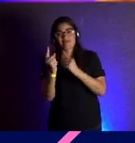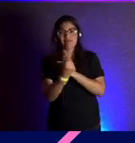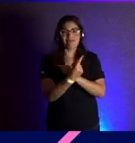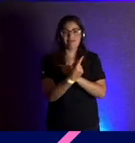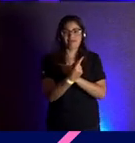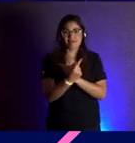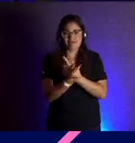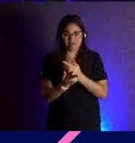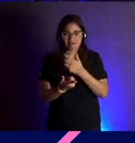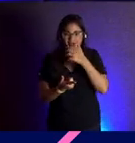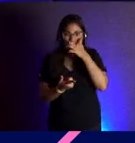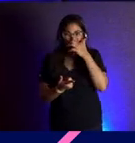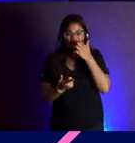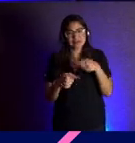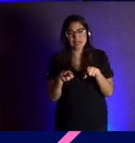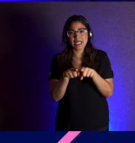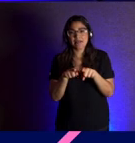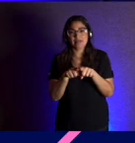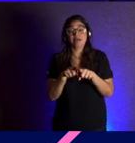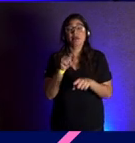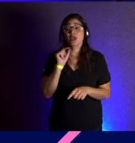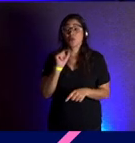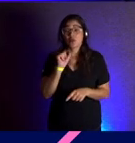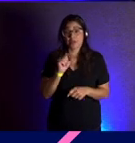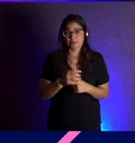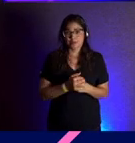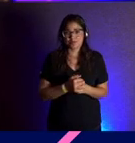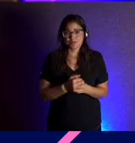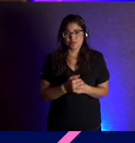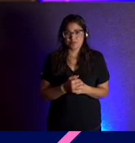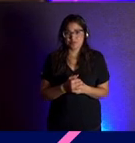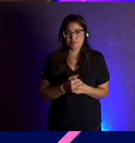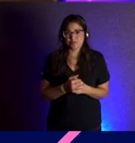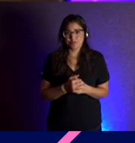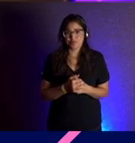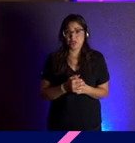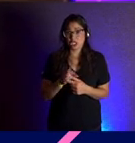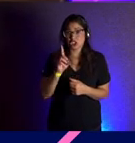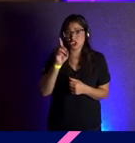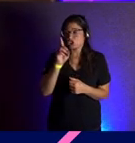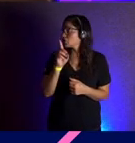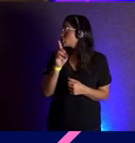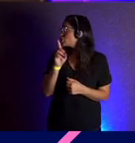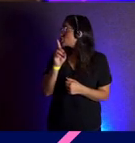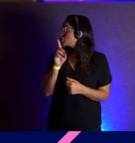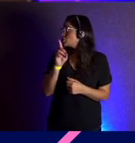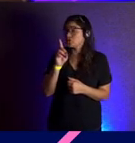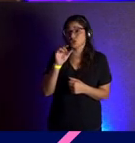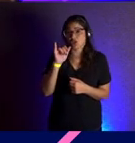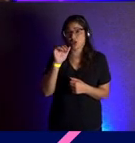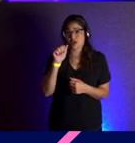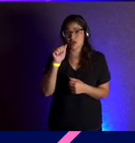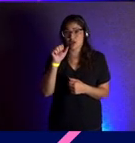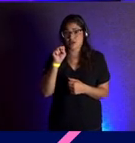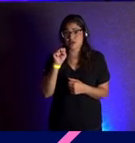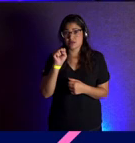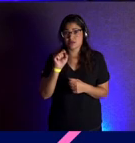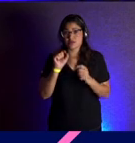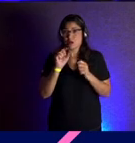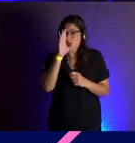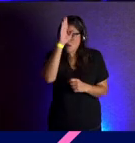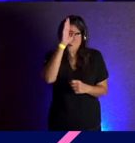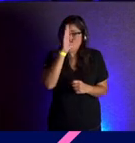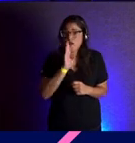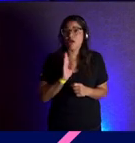Y también otro secreto. QGIS es gratis y código abierto. Las bases de datos son gratis y código abierto. Y esta plantilla de